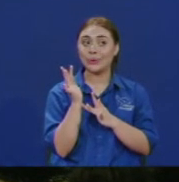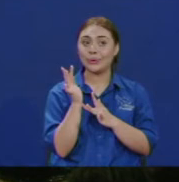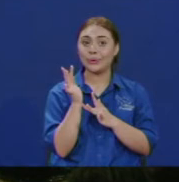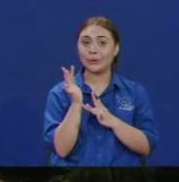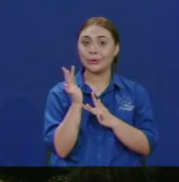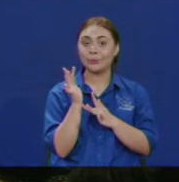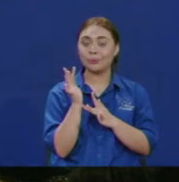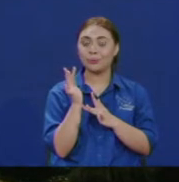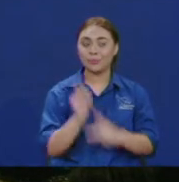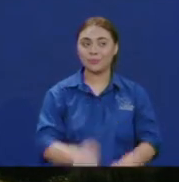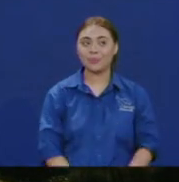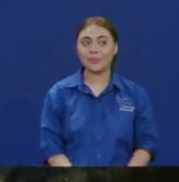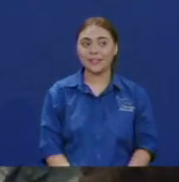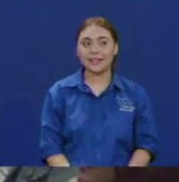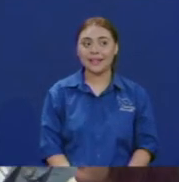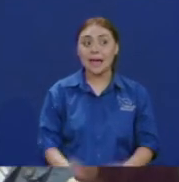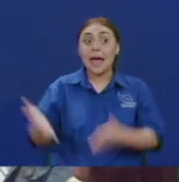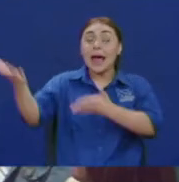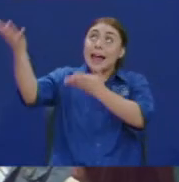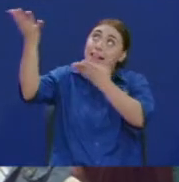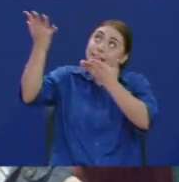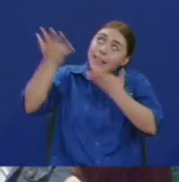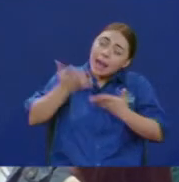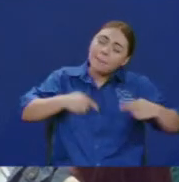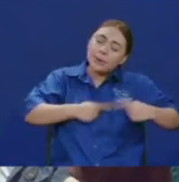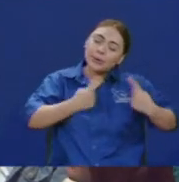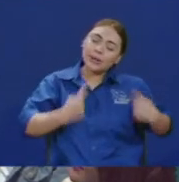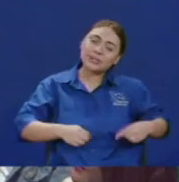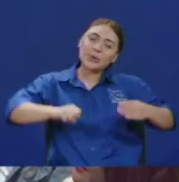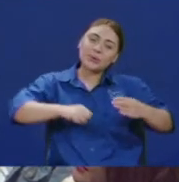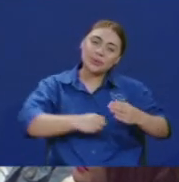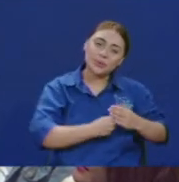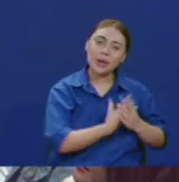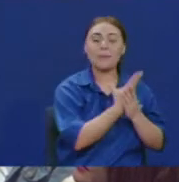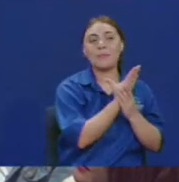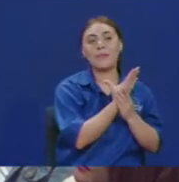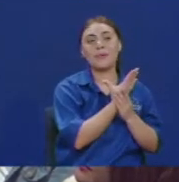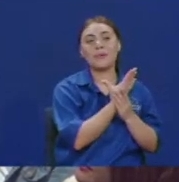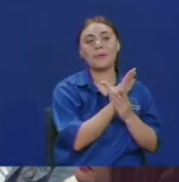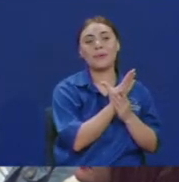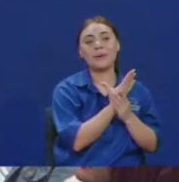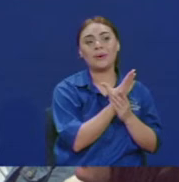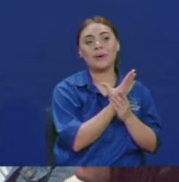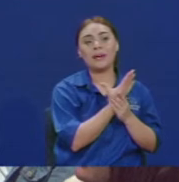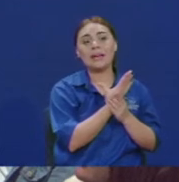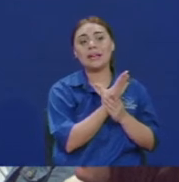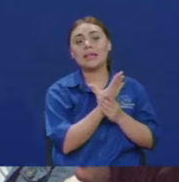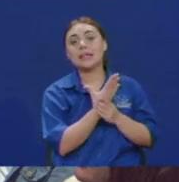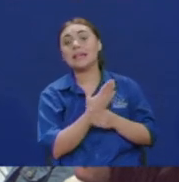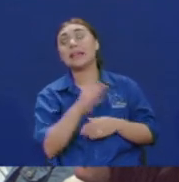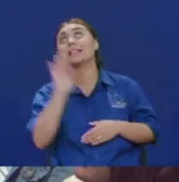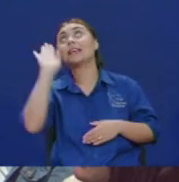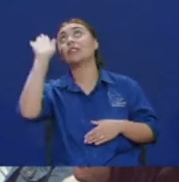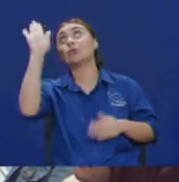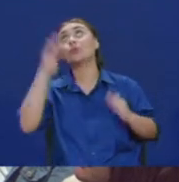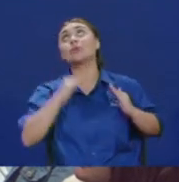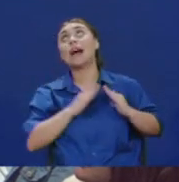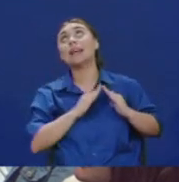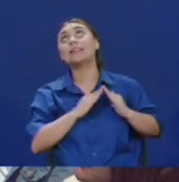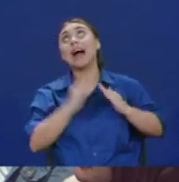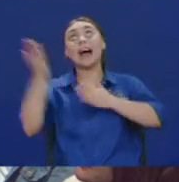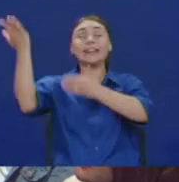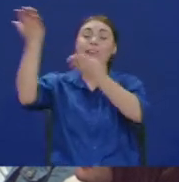decía? Dame un nuevo corazón y que sea morada tuya. Dame un